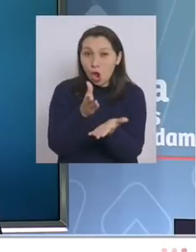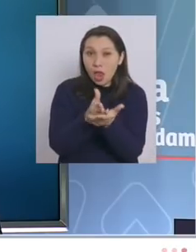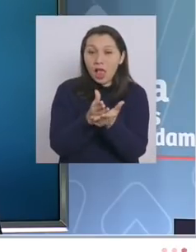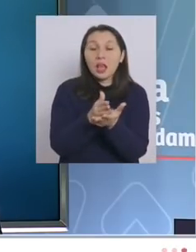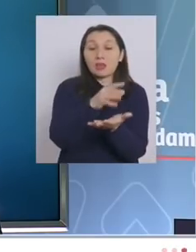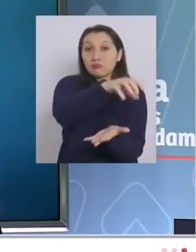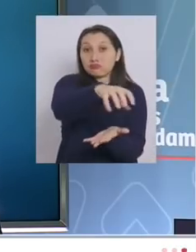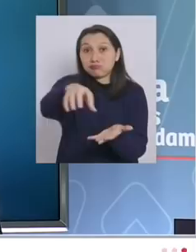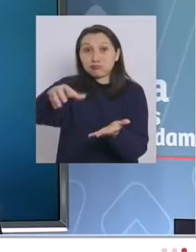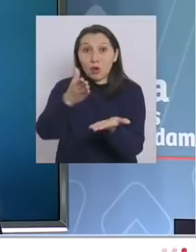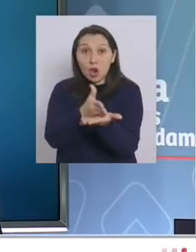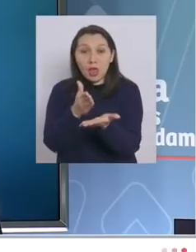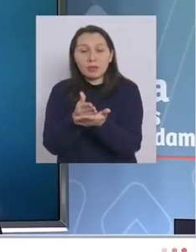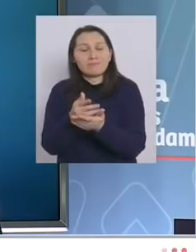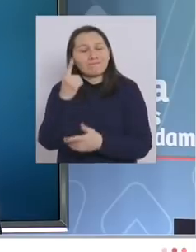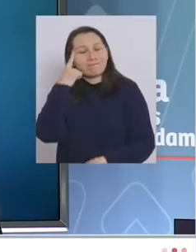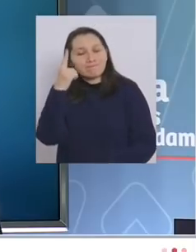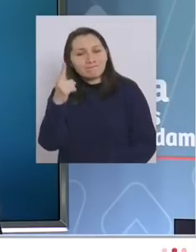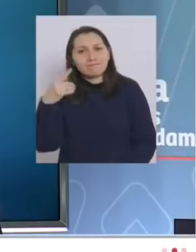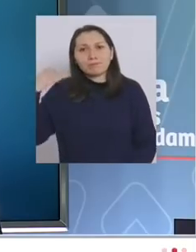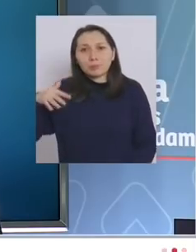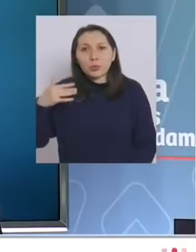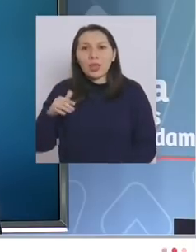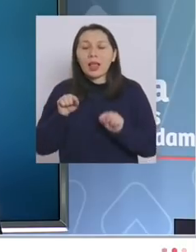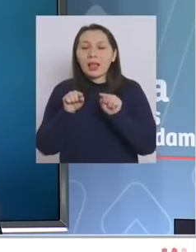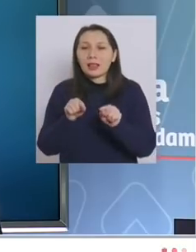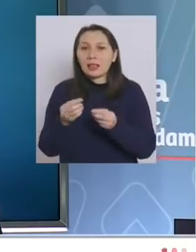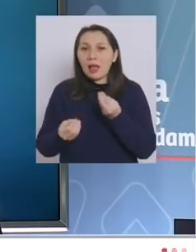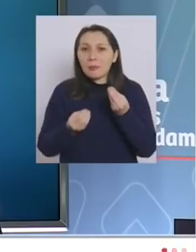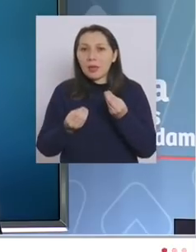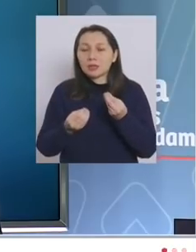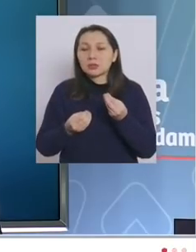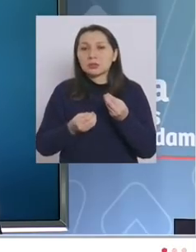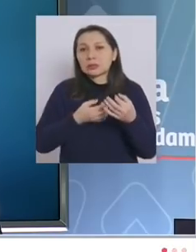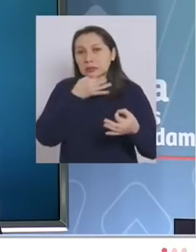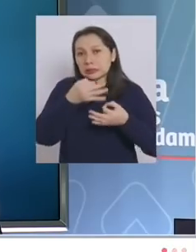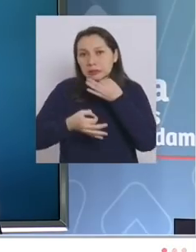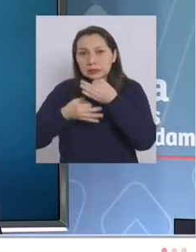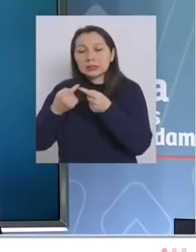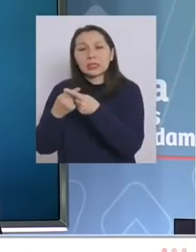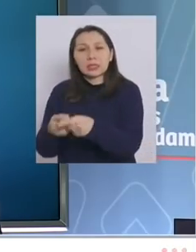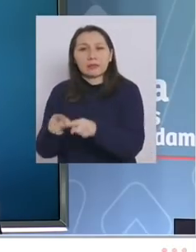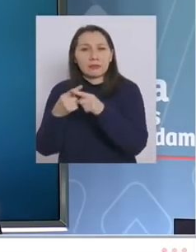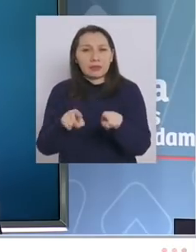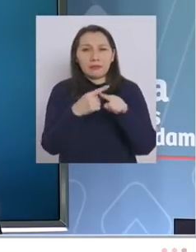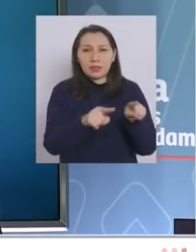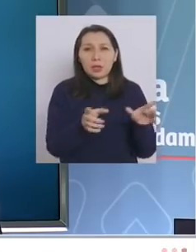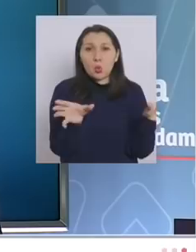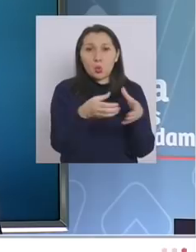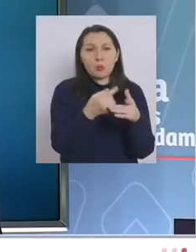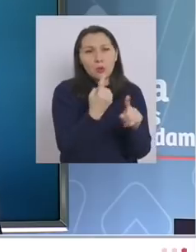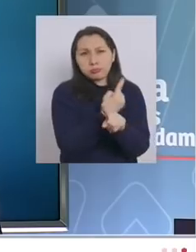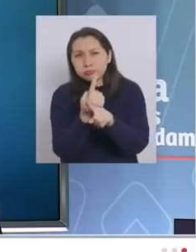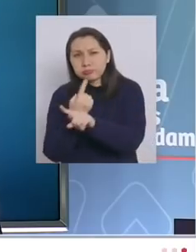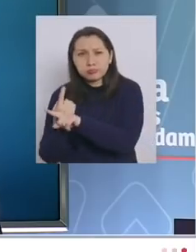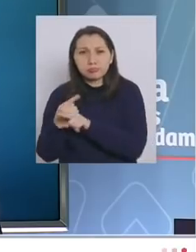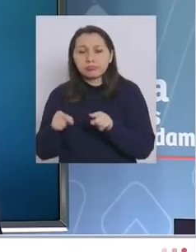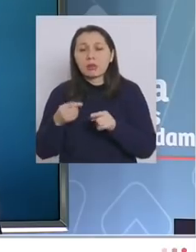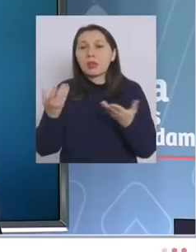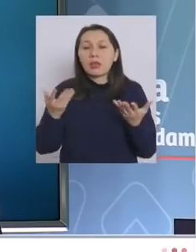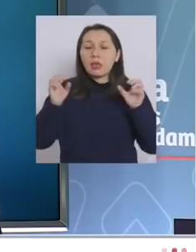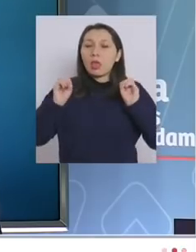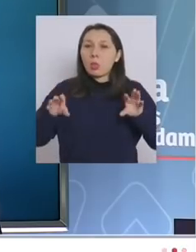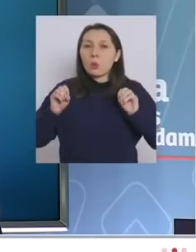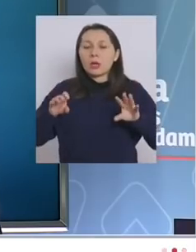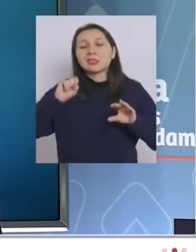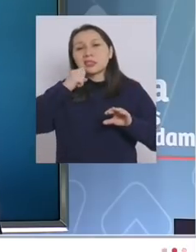colegios, uno de los temas elementales que ha salido con los distintos grupos que hemos conversado, que la educación